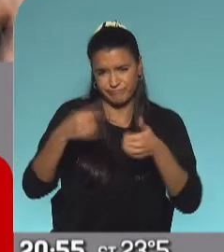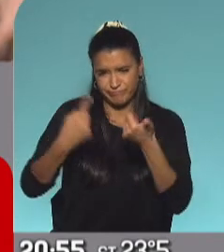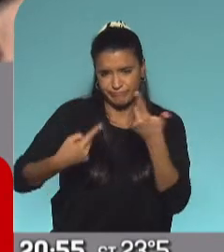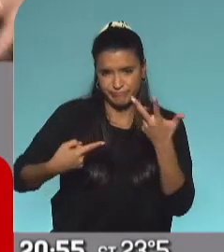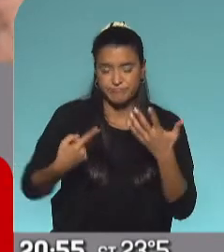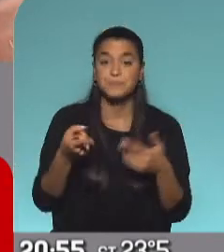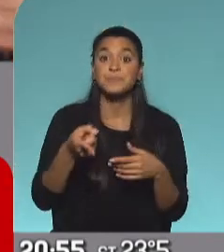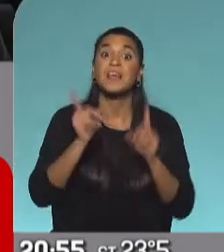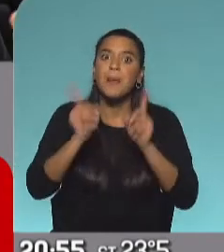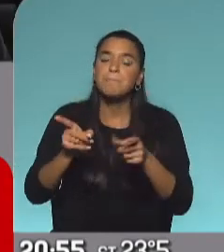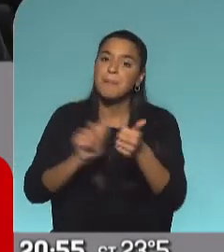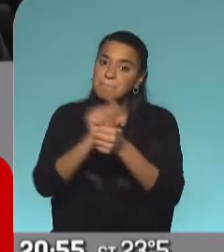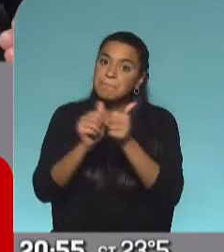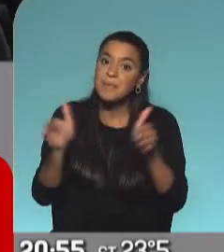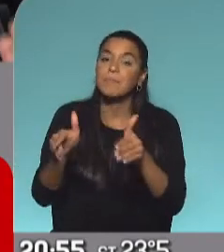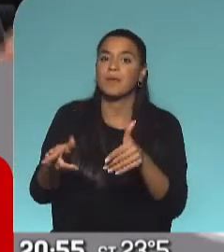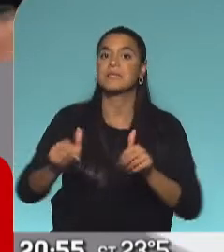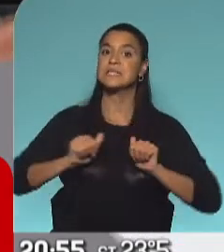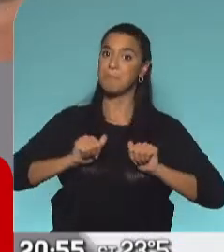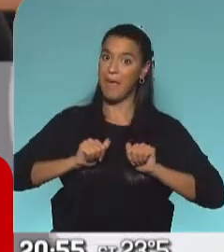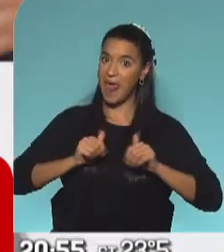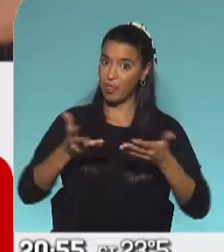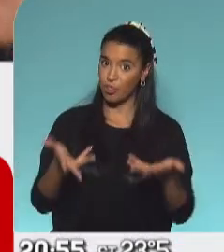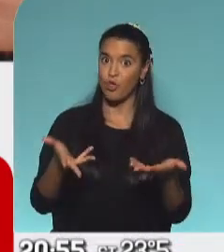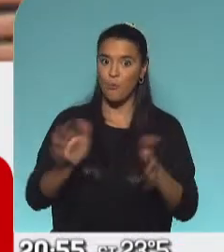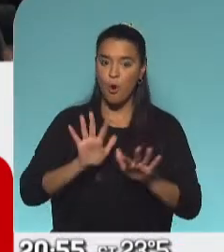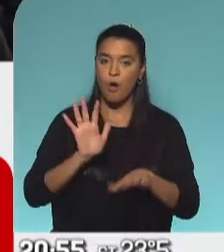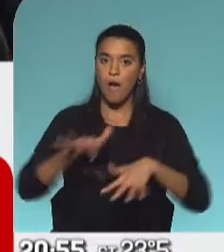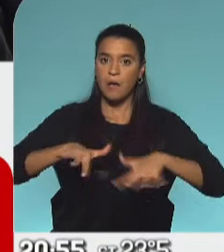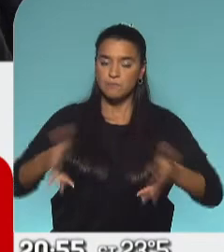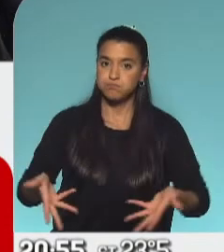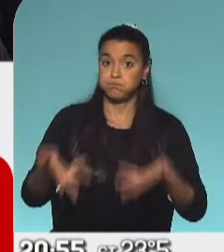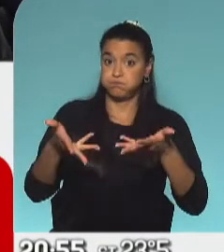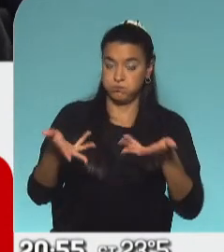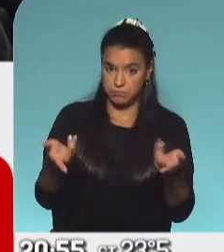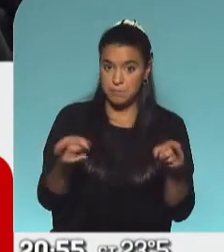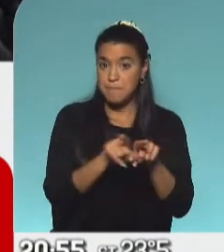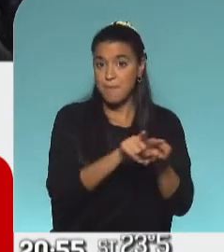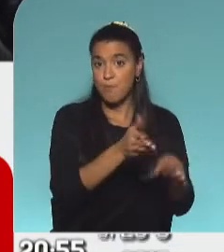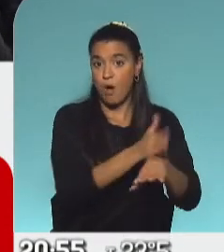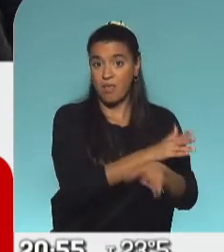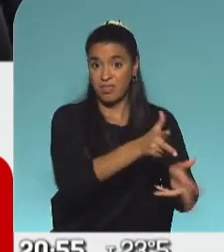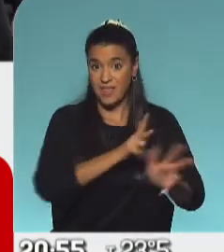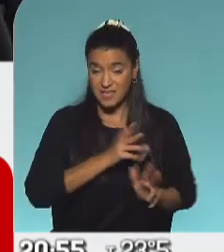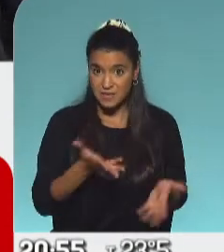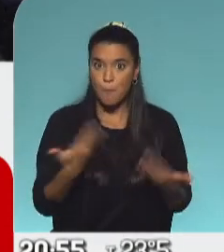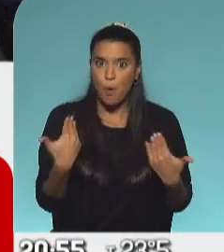pyme que todavía está esperando esta suerte de reactivación o lo que bien planteabas vos, de poder